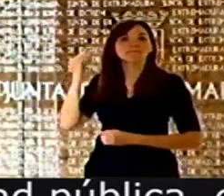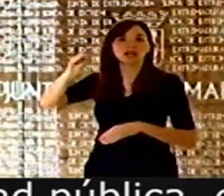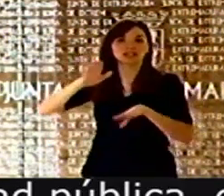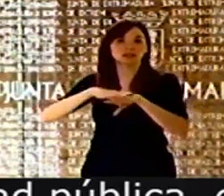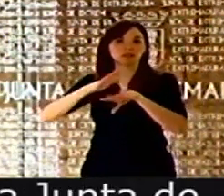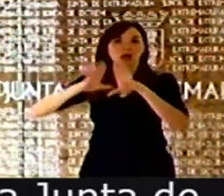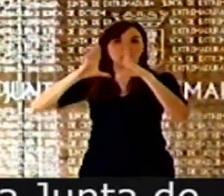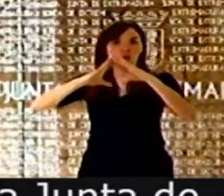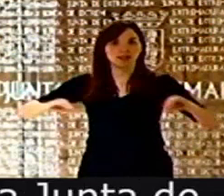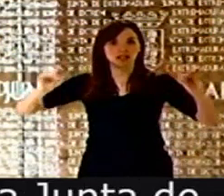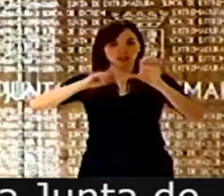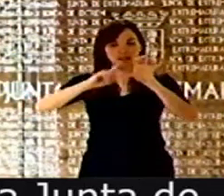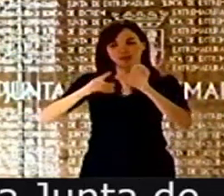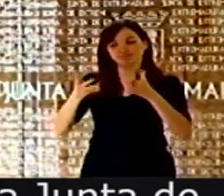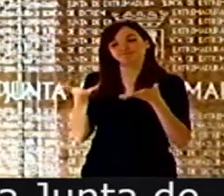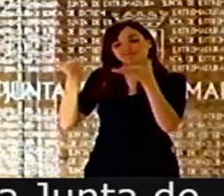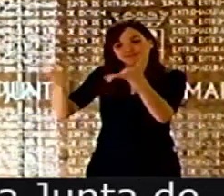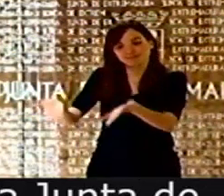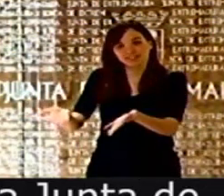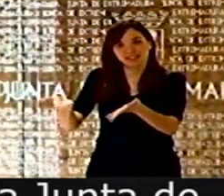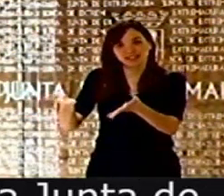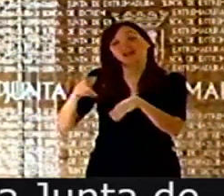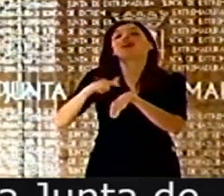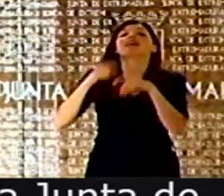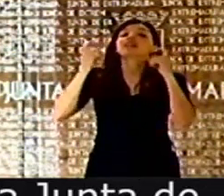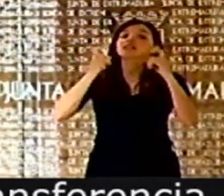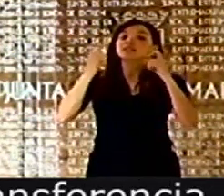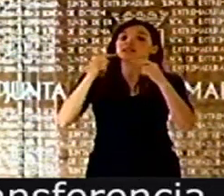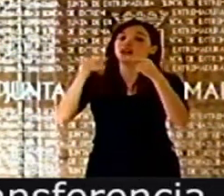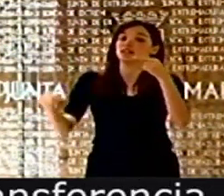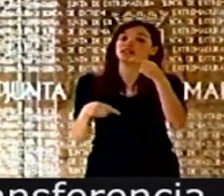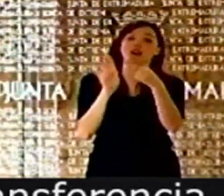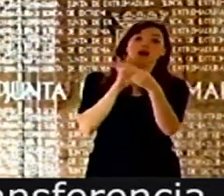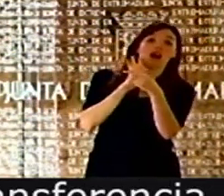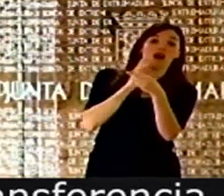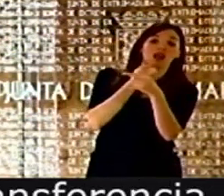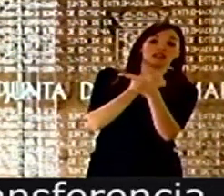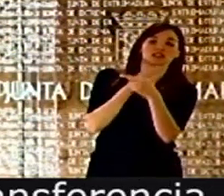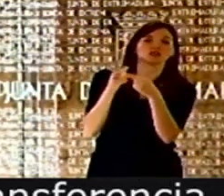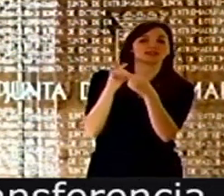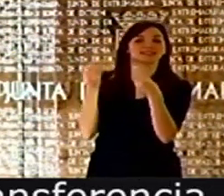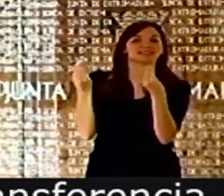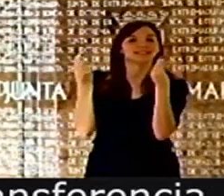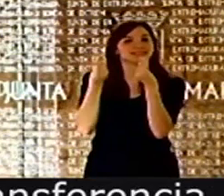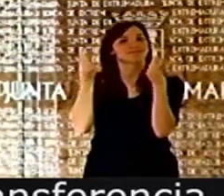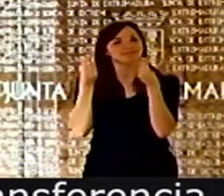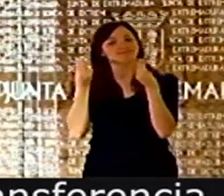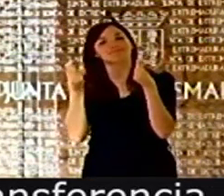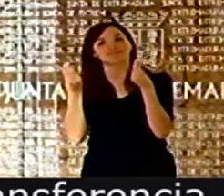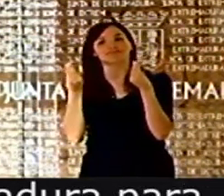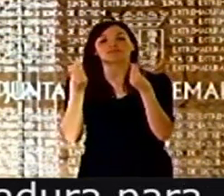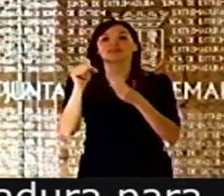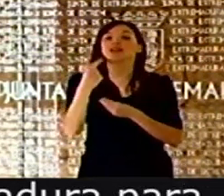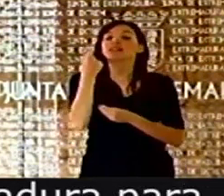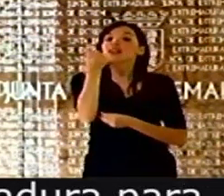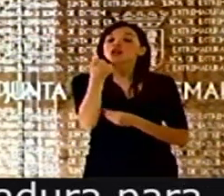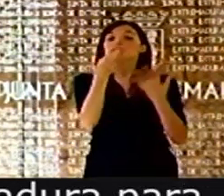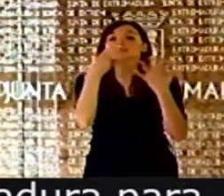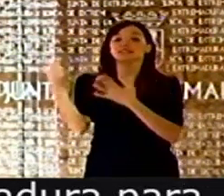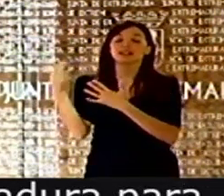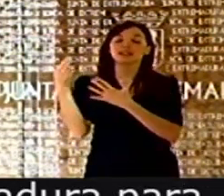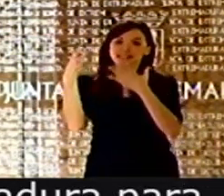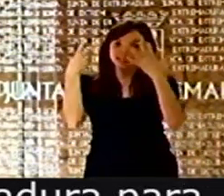Extremadura para subsanar esas deficiencias presupuestarias a las que hacía alusión hace un momento. El coste total de este aumento es de